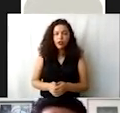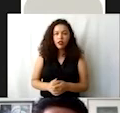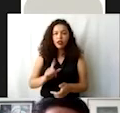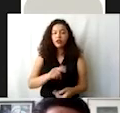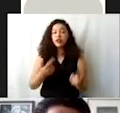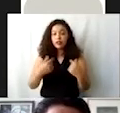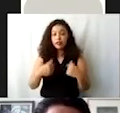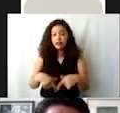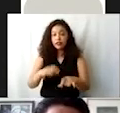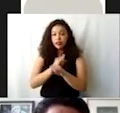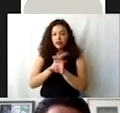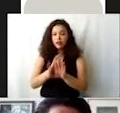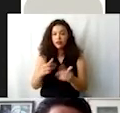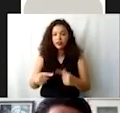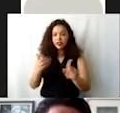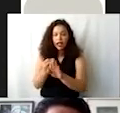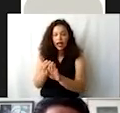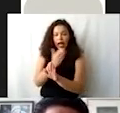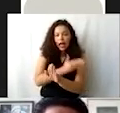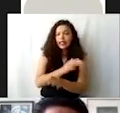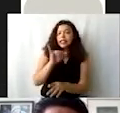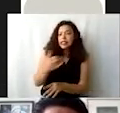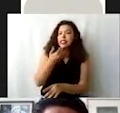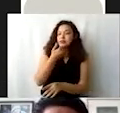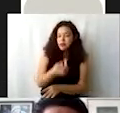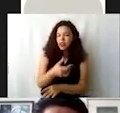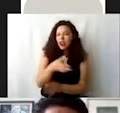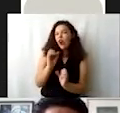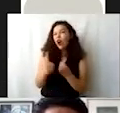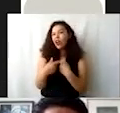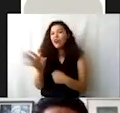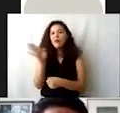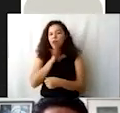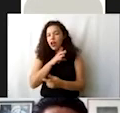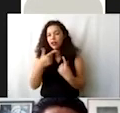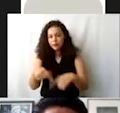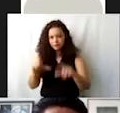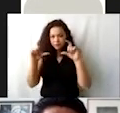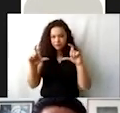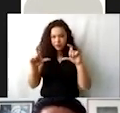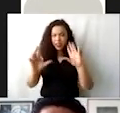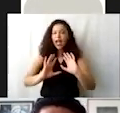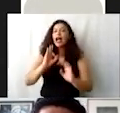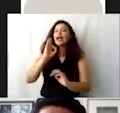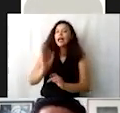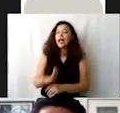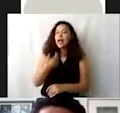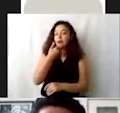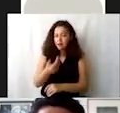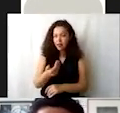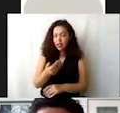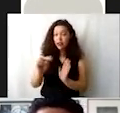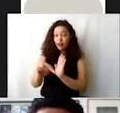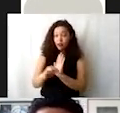información que es preliminar, si nos dice si es correcta, ya confirmamos, ¿sí? Firmamos.